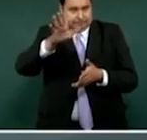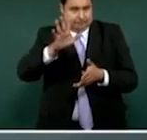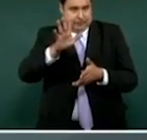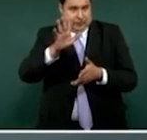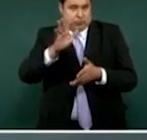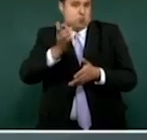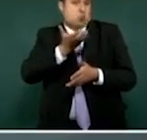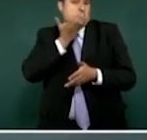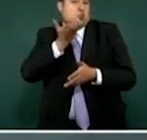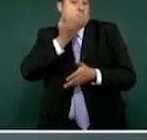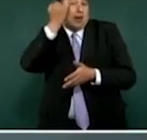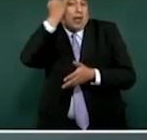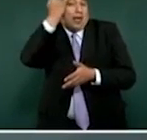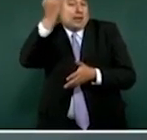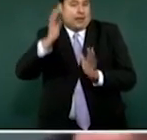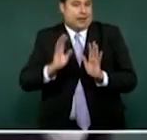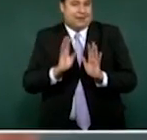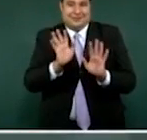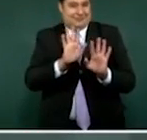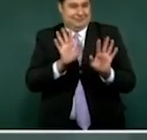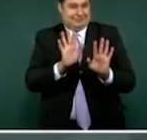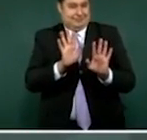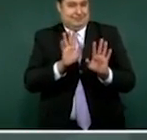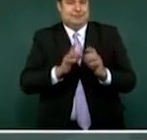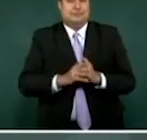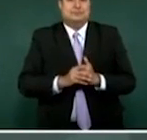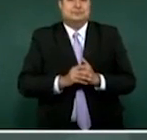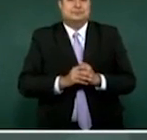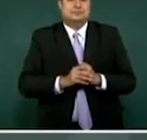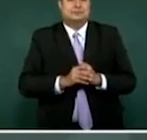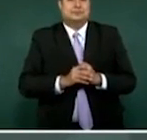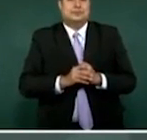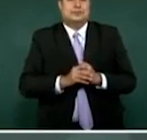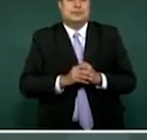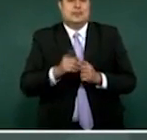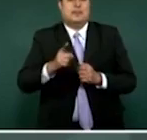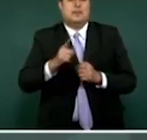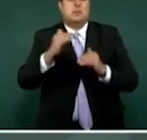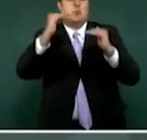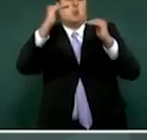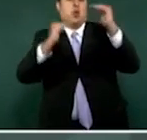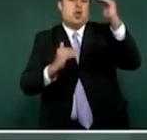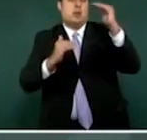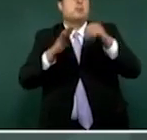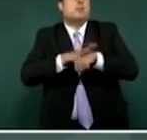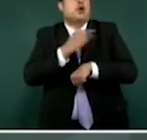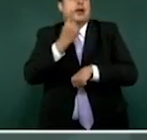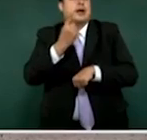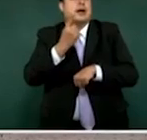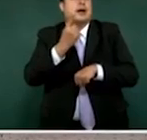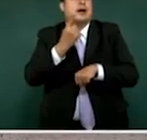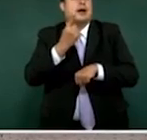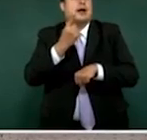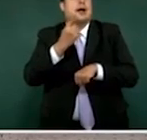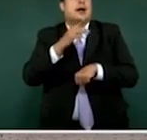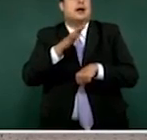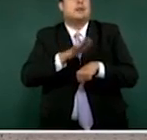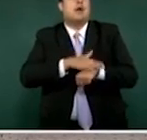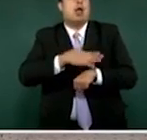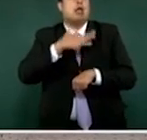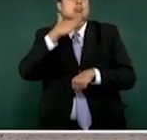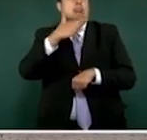convencional. No, aquí la desigualdad se produjo por el